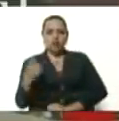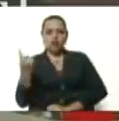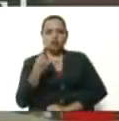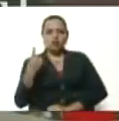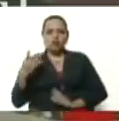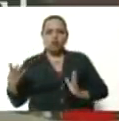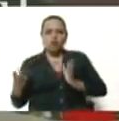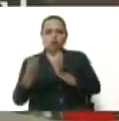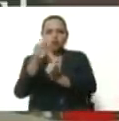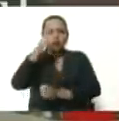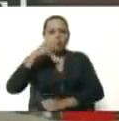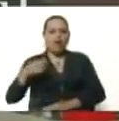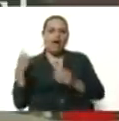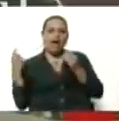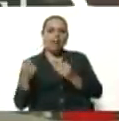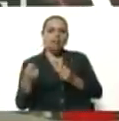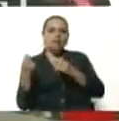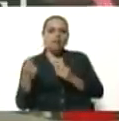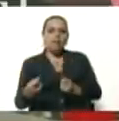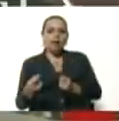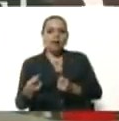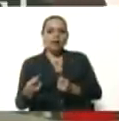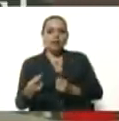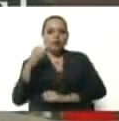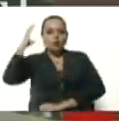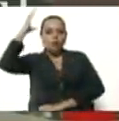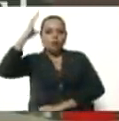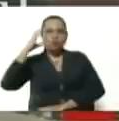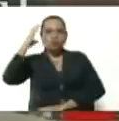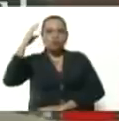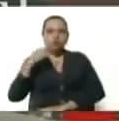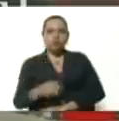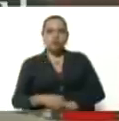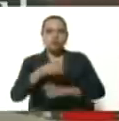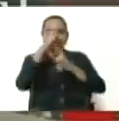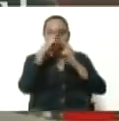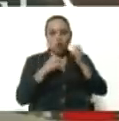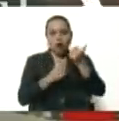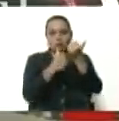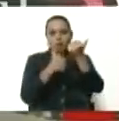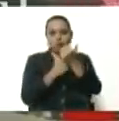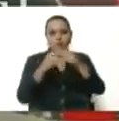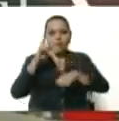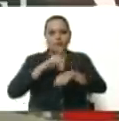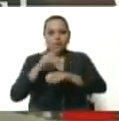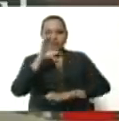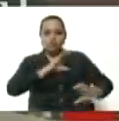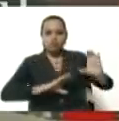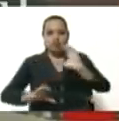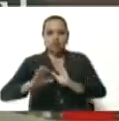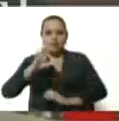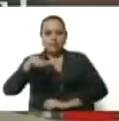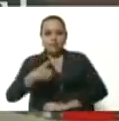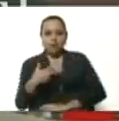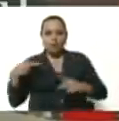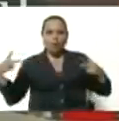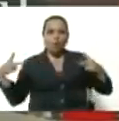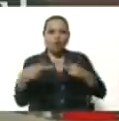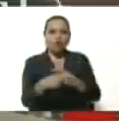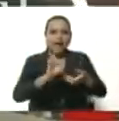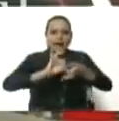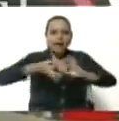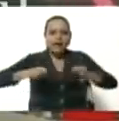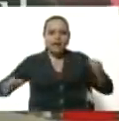poder popular activado, consciente y con respaldo médico y científico puede cortar las